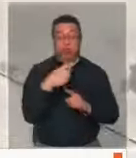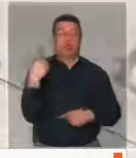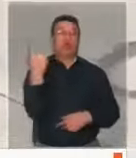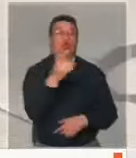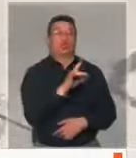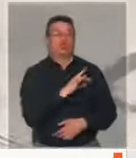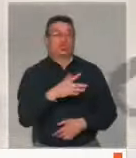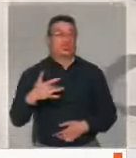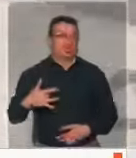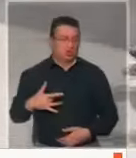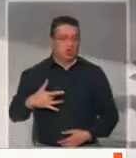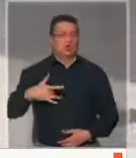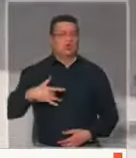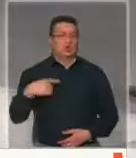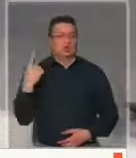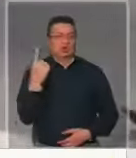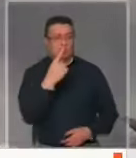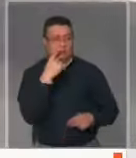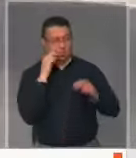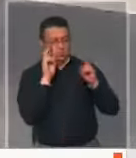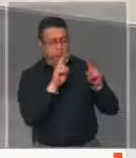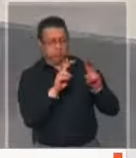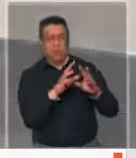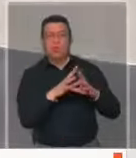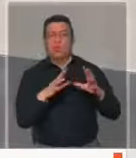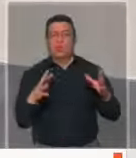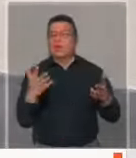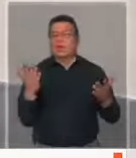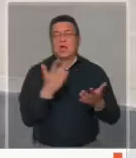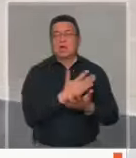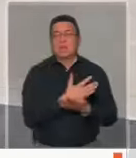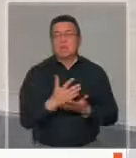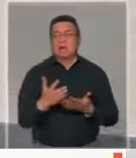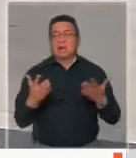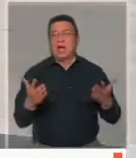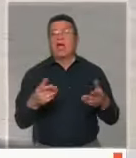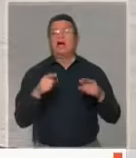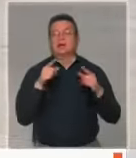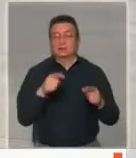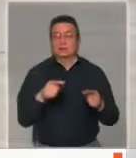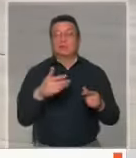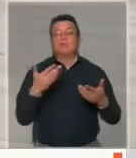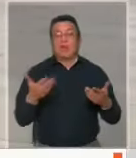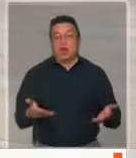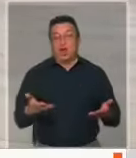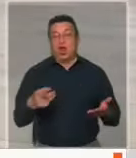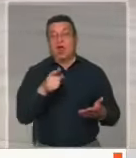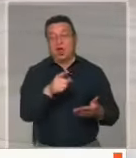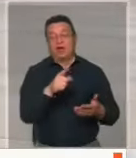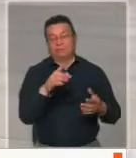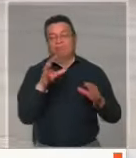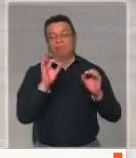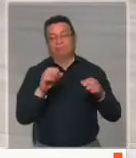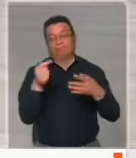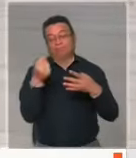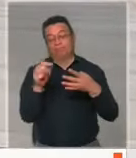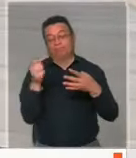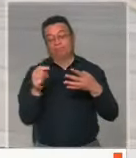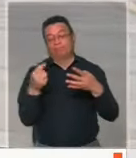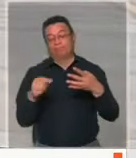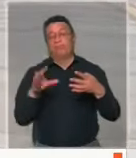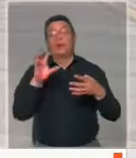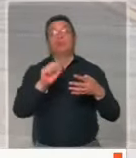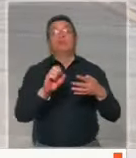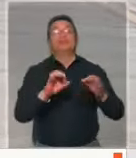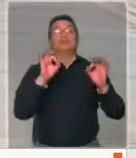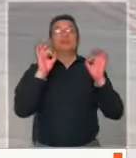el país, que nos tuvo muchísimo tiempo pendientes, ¿no? De lo que estaba ocurriendo y que aquí está parte de los resultados de esta